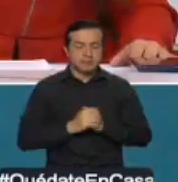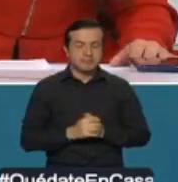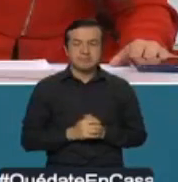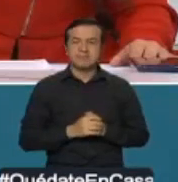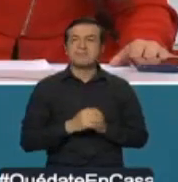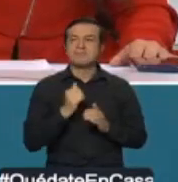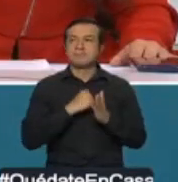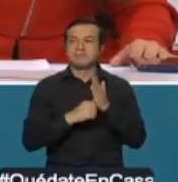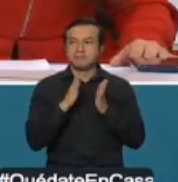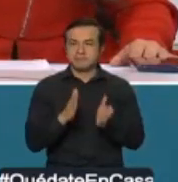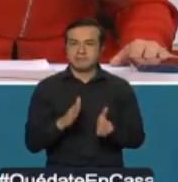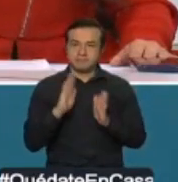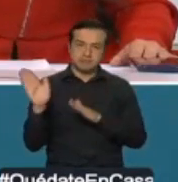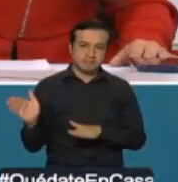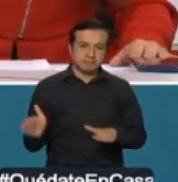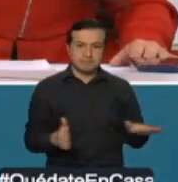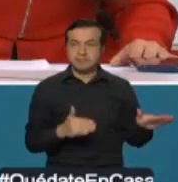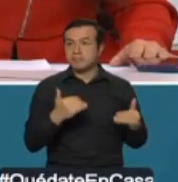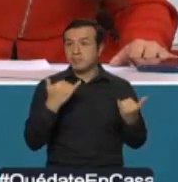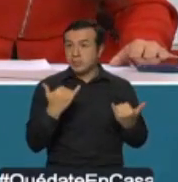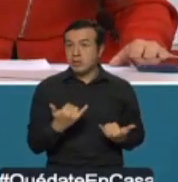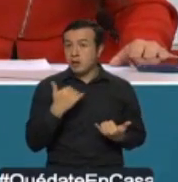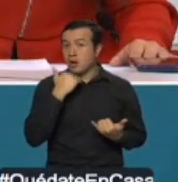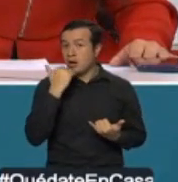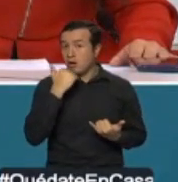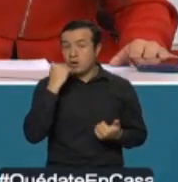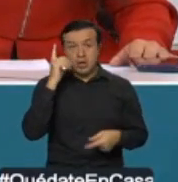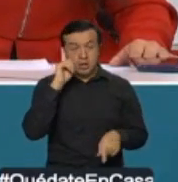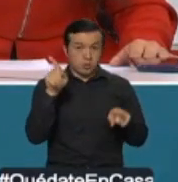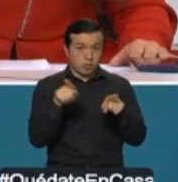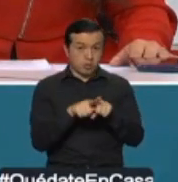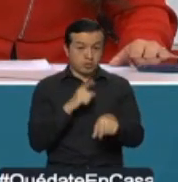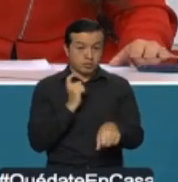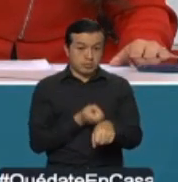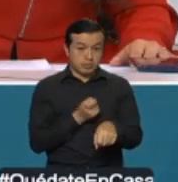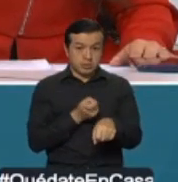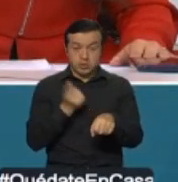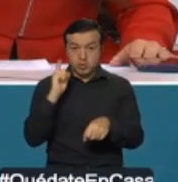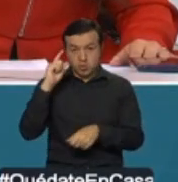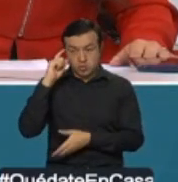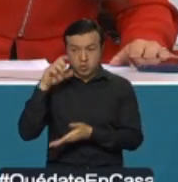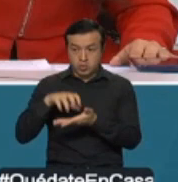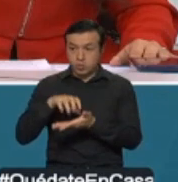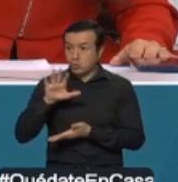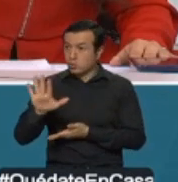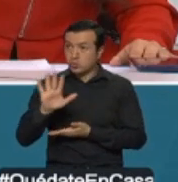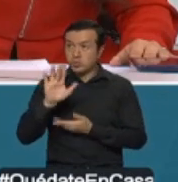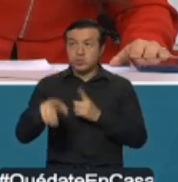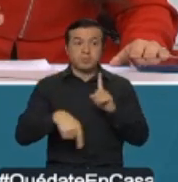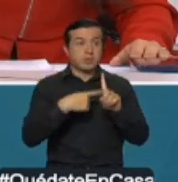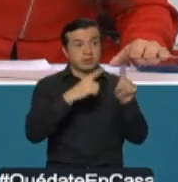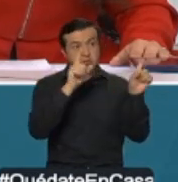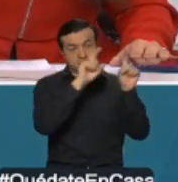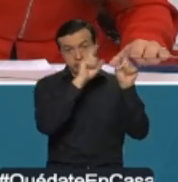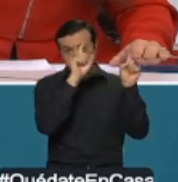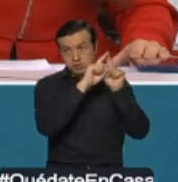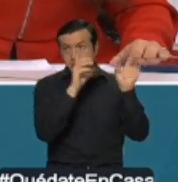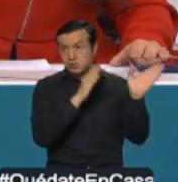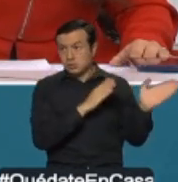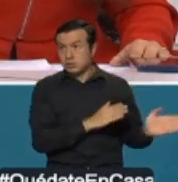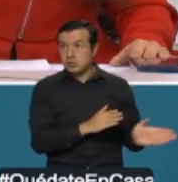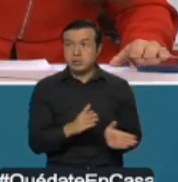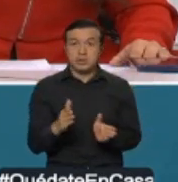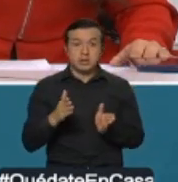Ministra, en otro tema, tal vez existe en este momento algún acuerdo en particular entre el gobierno y las diferentes empresas que elaboran y